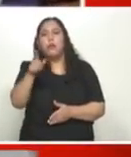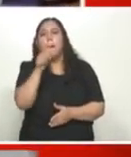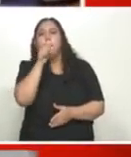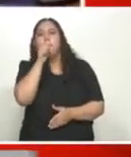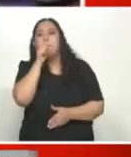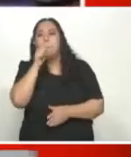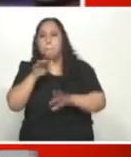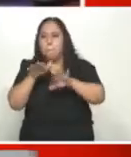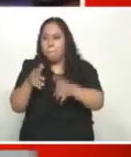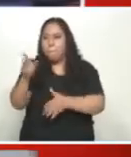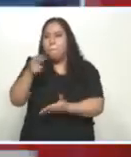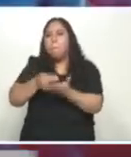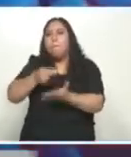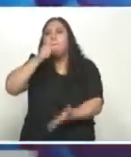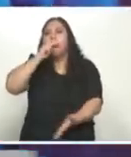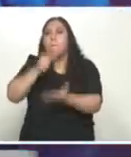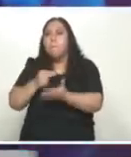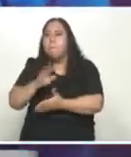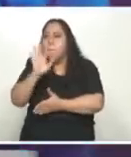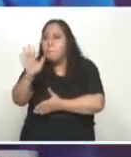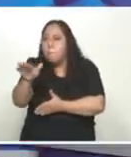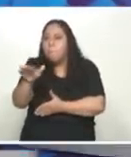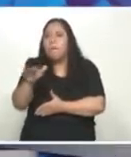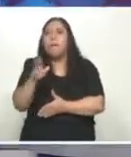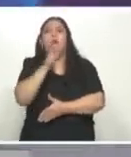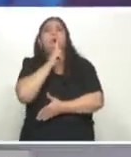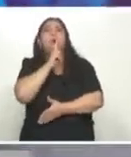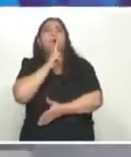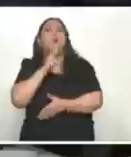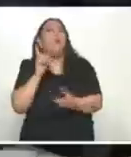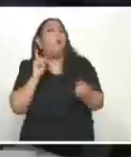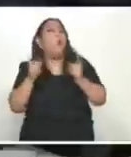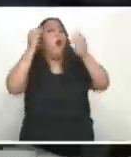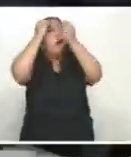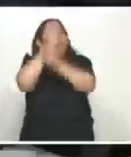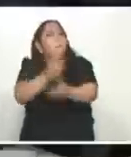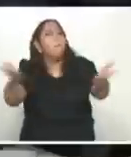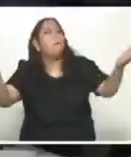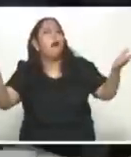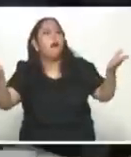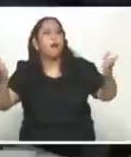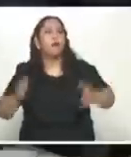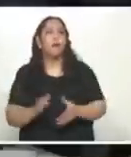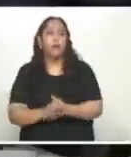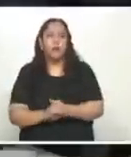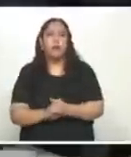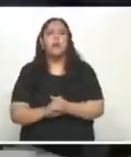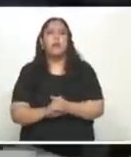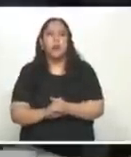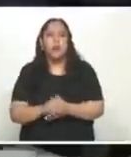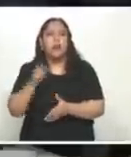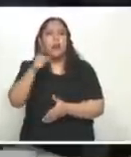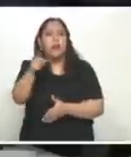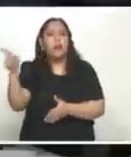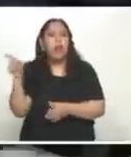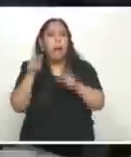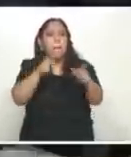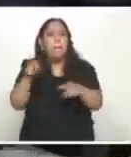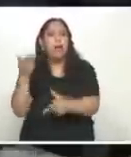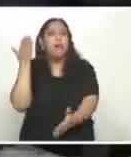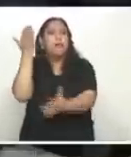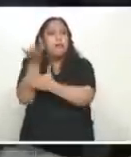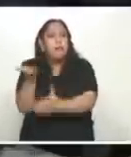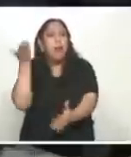¿qué mensaje le podemos dar al pueblo hondureño a raíz, obviamente, de las demandas que existen y que no las podemos,